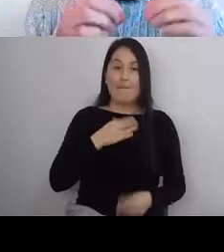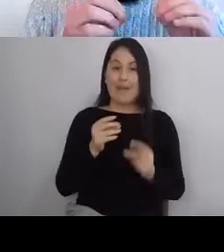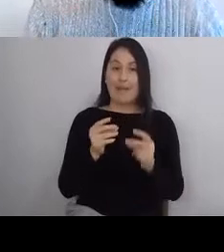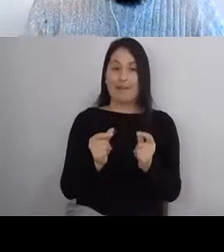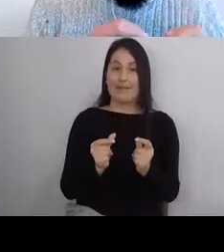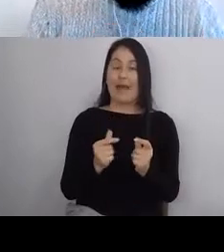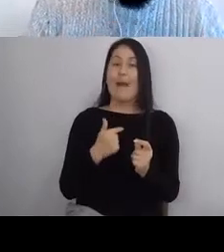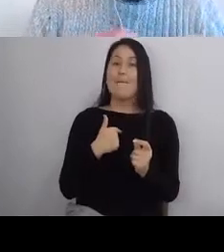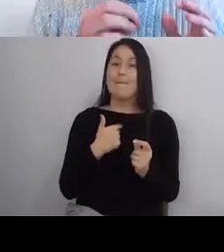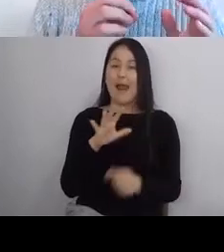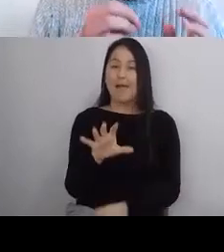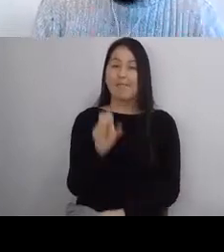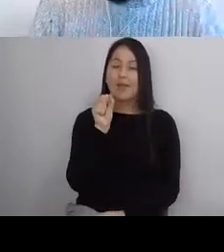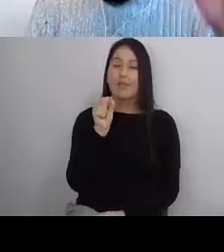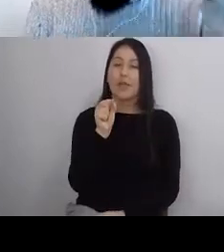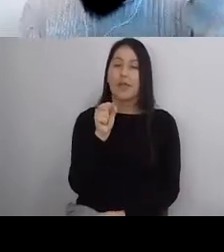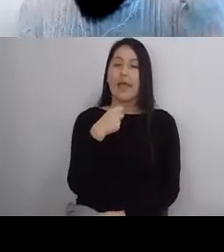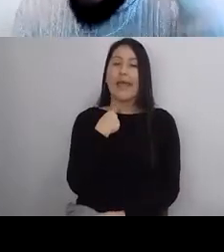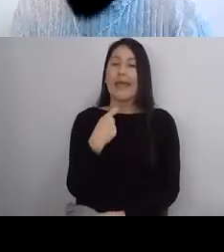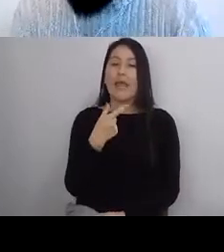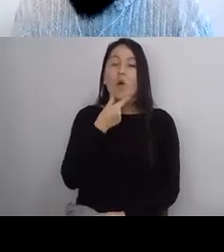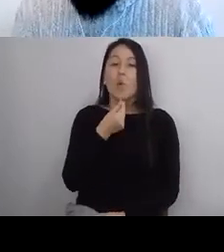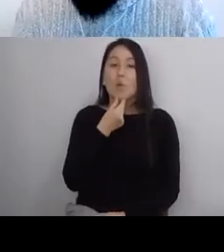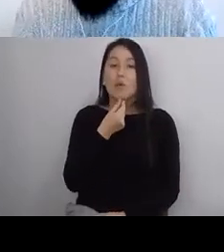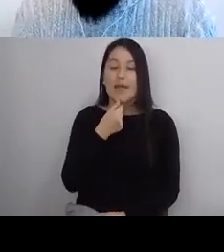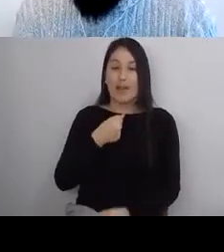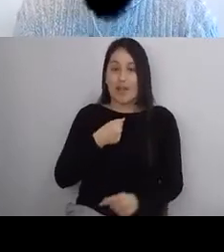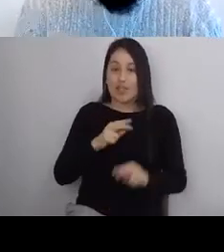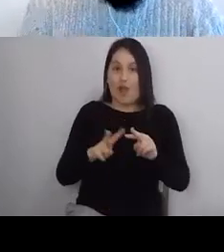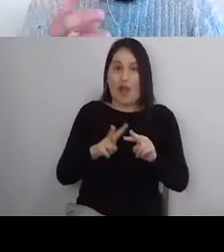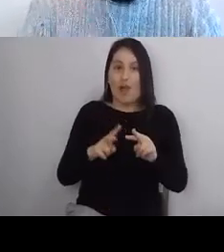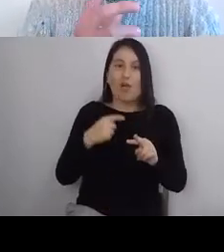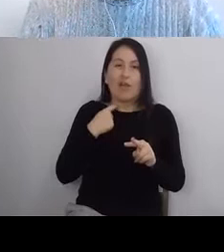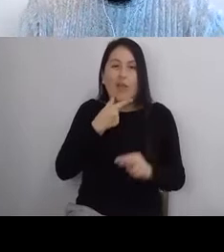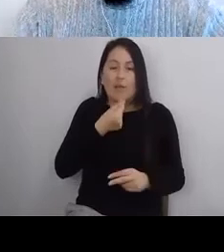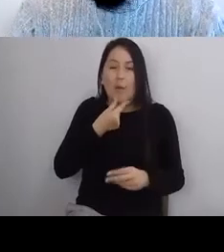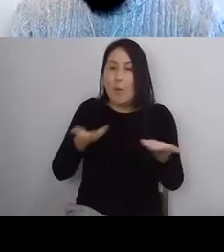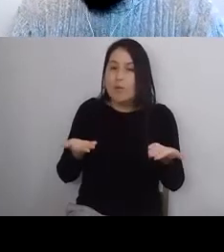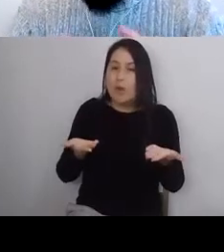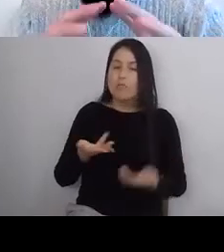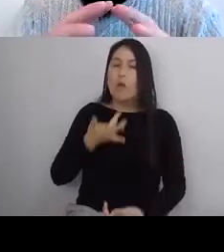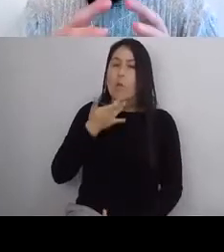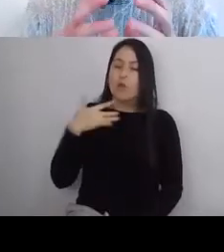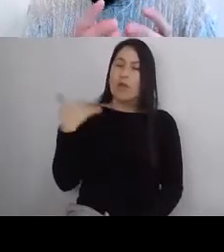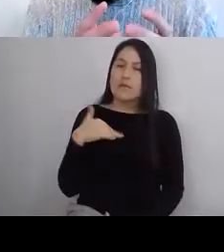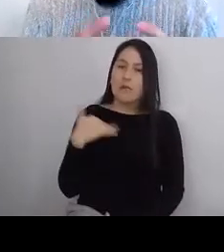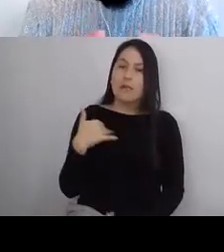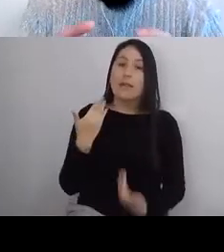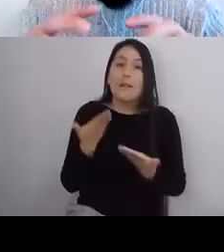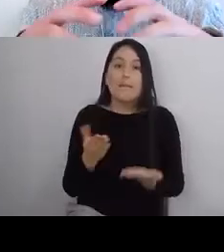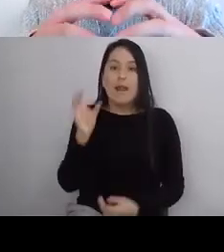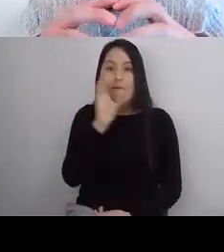reconocer qué es lo que nos gusta de lo que hacemos, ¿ya? ¿Y por qué es importante para buscar trabajo esta